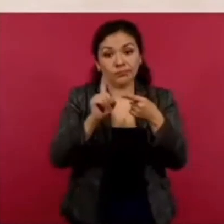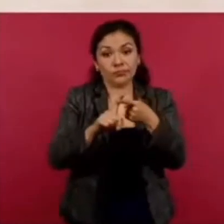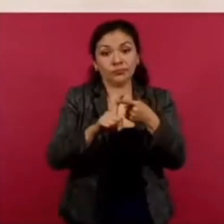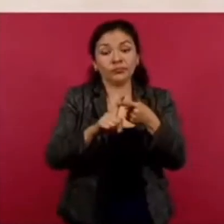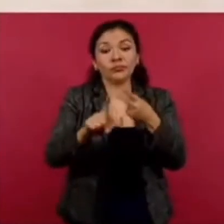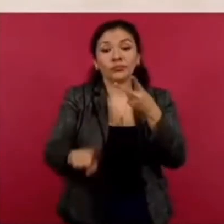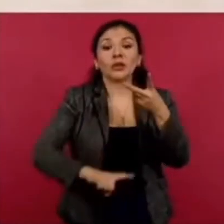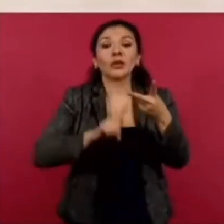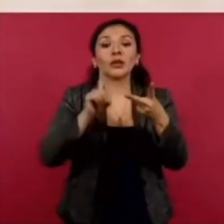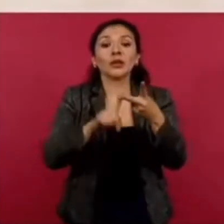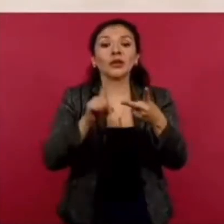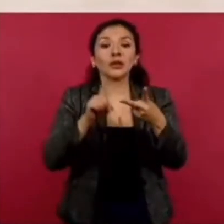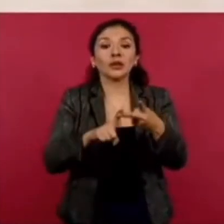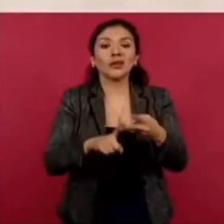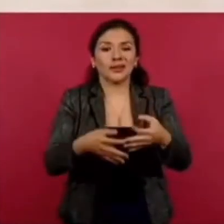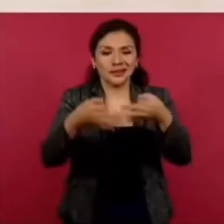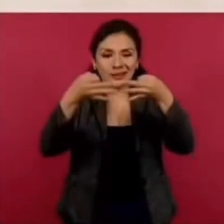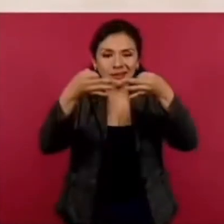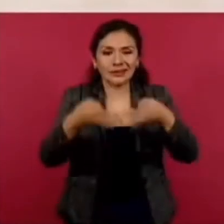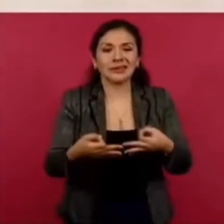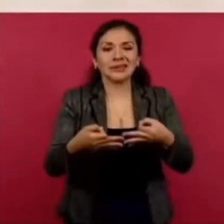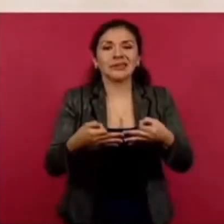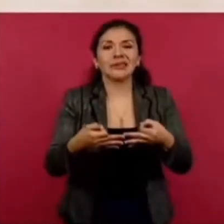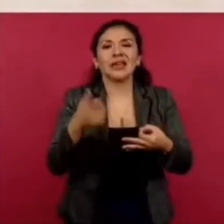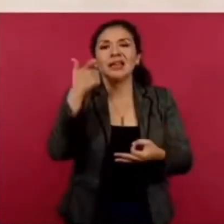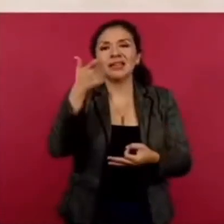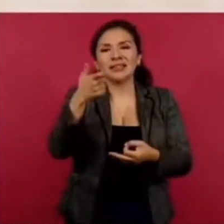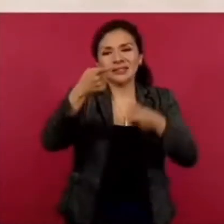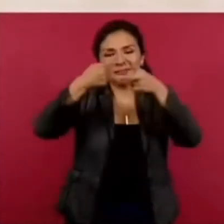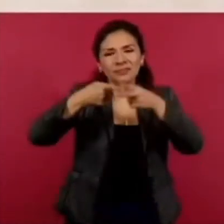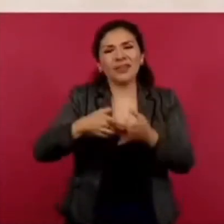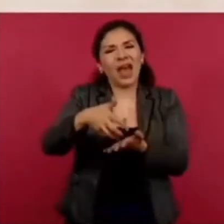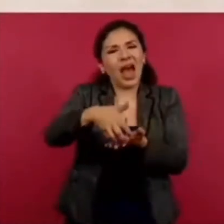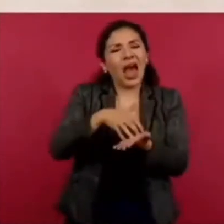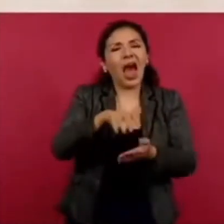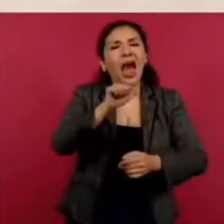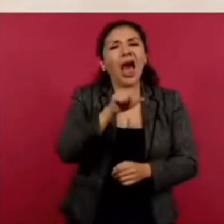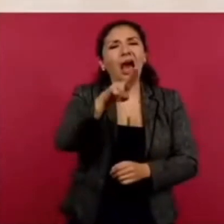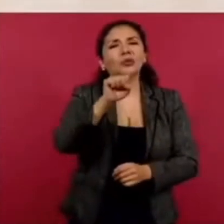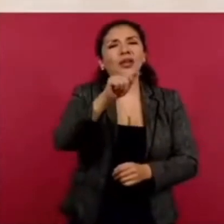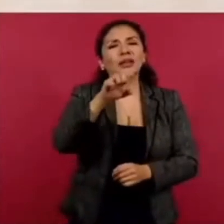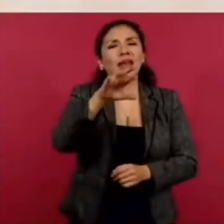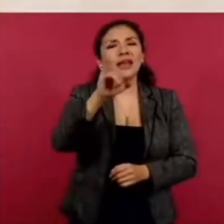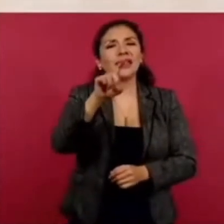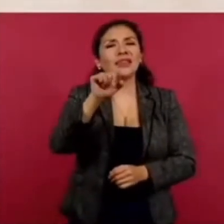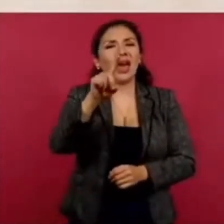y hacer valer la austeridad republicana.